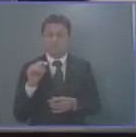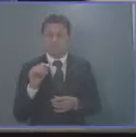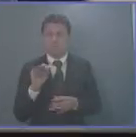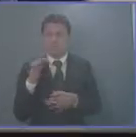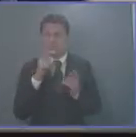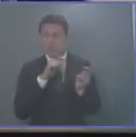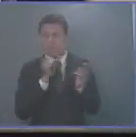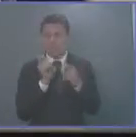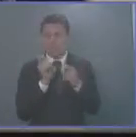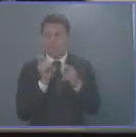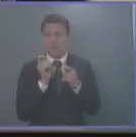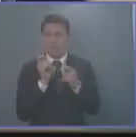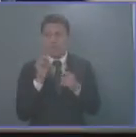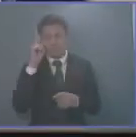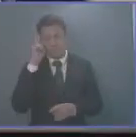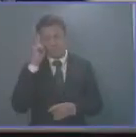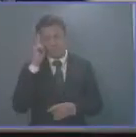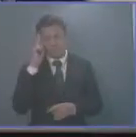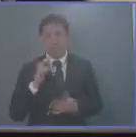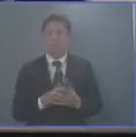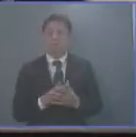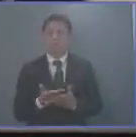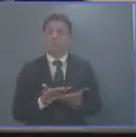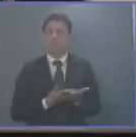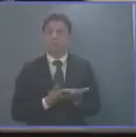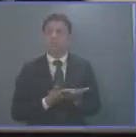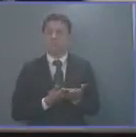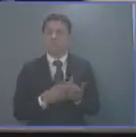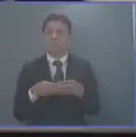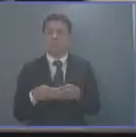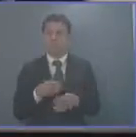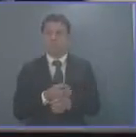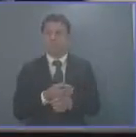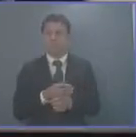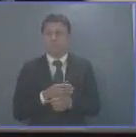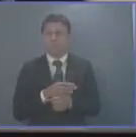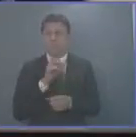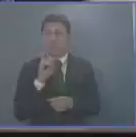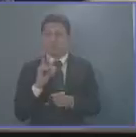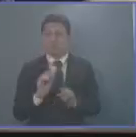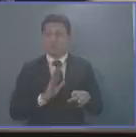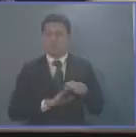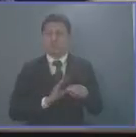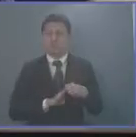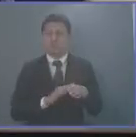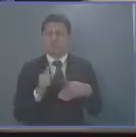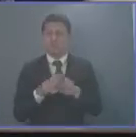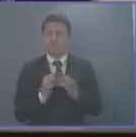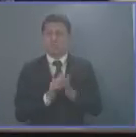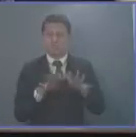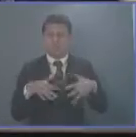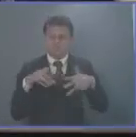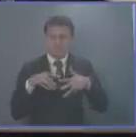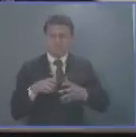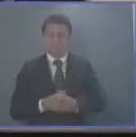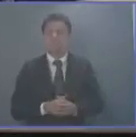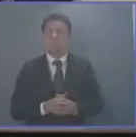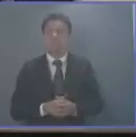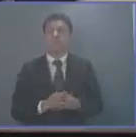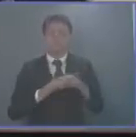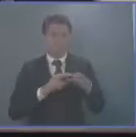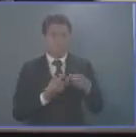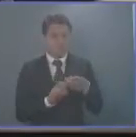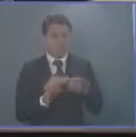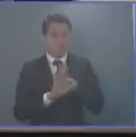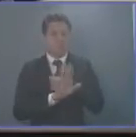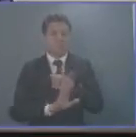tiene como motivo solicitud de nuestro grupo parlamentario en el sentido se convoque al pleno de la comisión